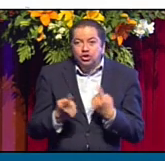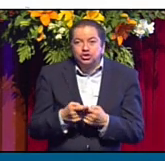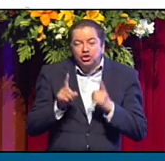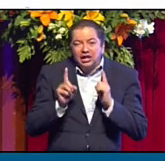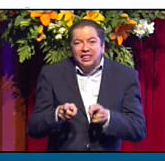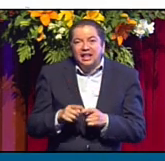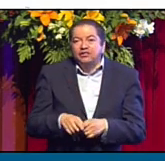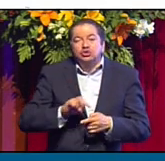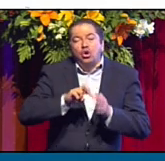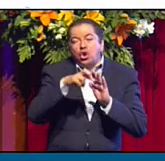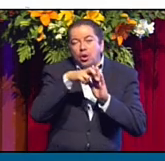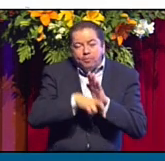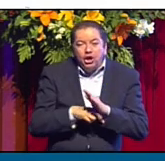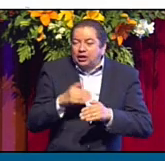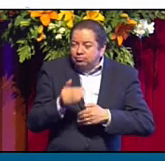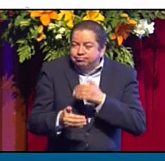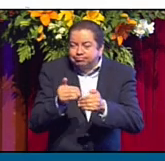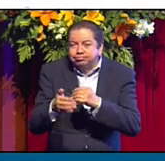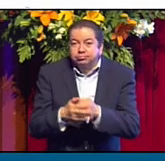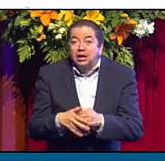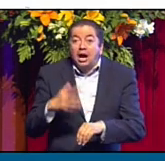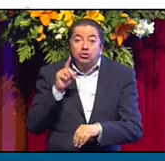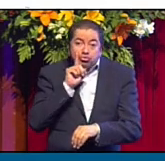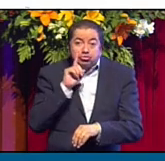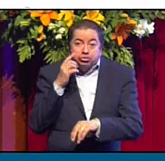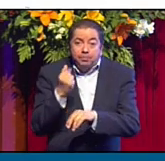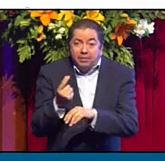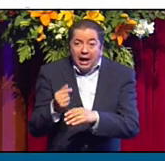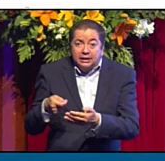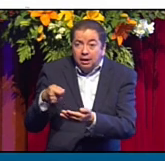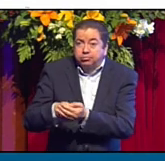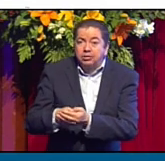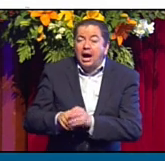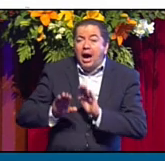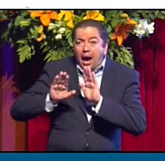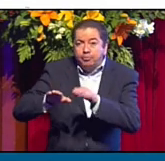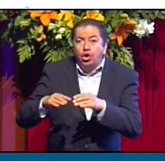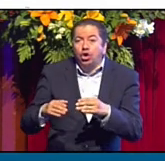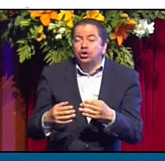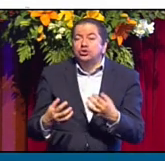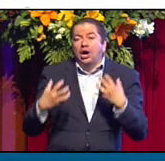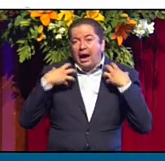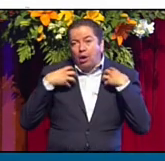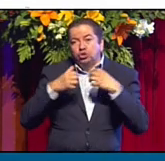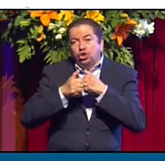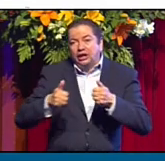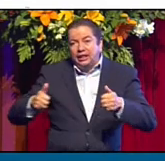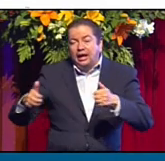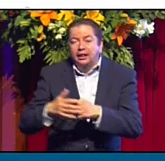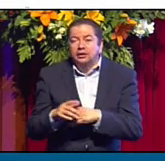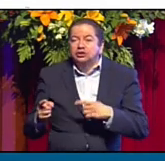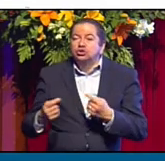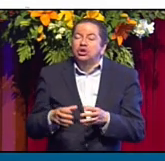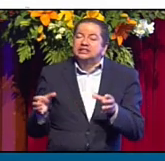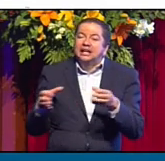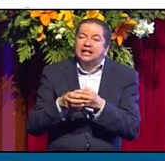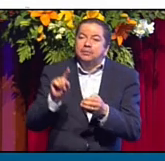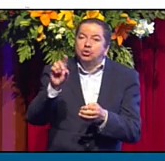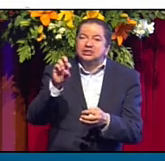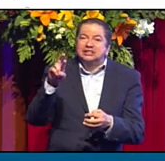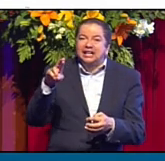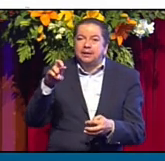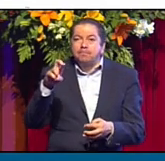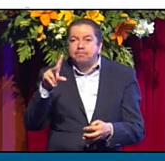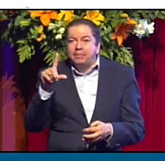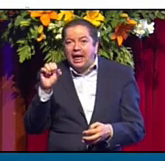sacar todos nuestros proyectos adelante. Tenemos los recursos, tenemos el apoyo de nuestras autoridades y por ende el equipo de CERPLAC es tremendamente